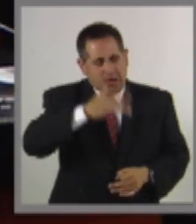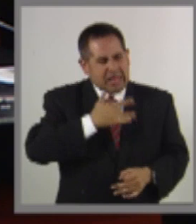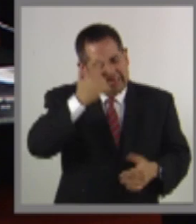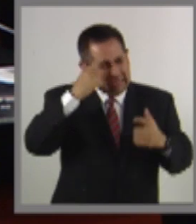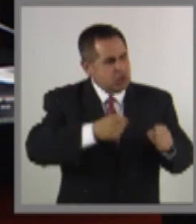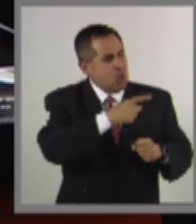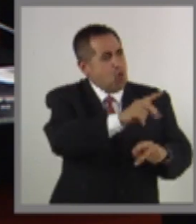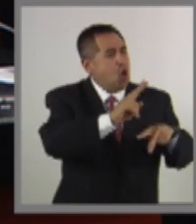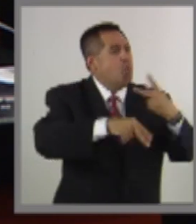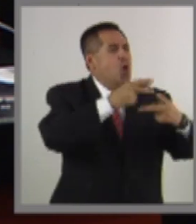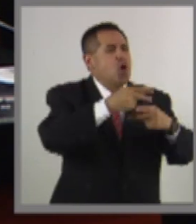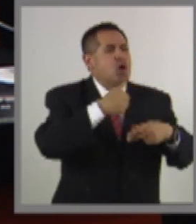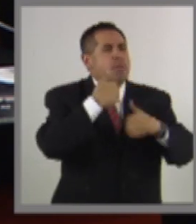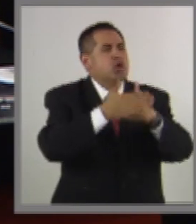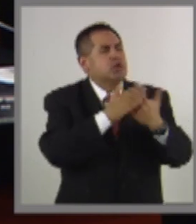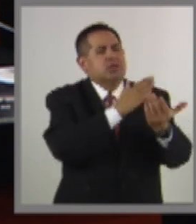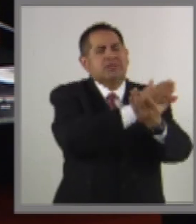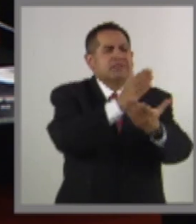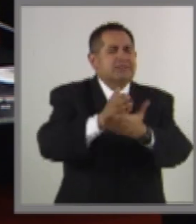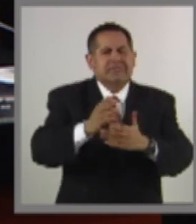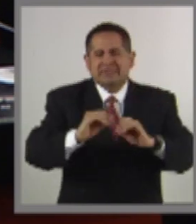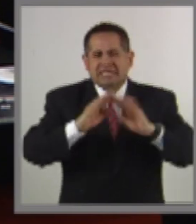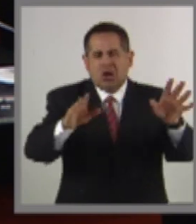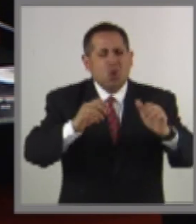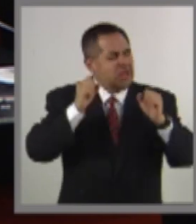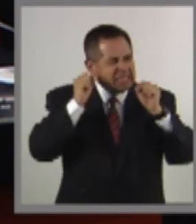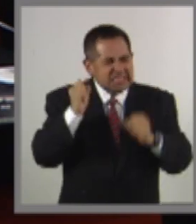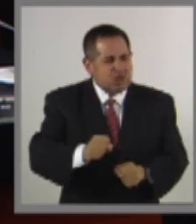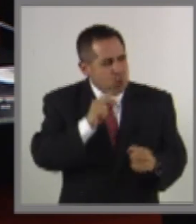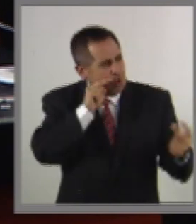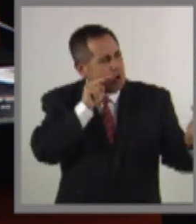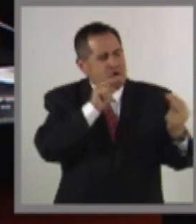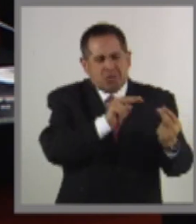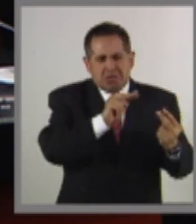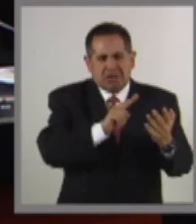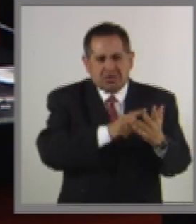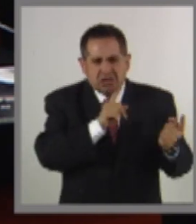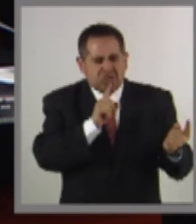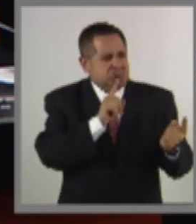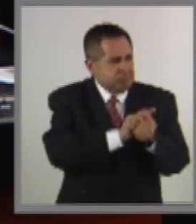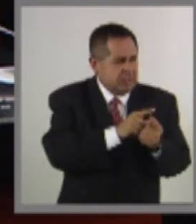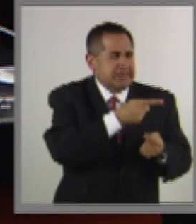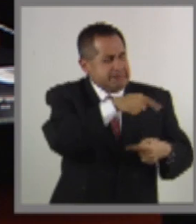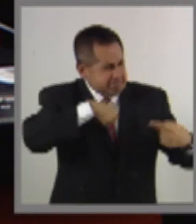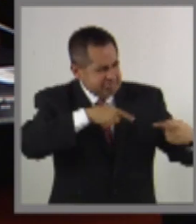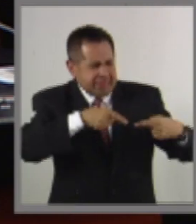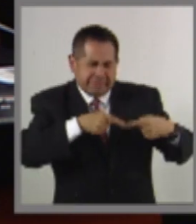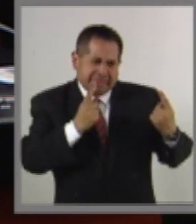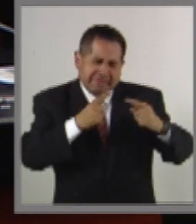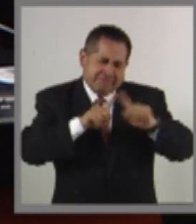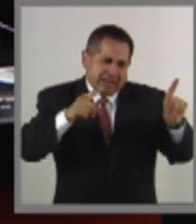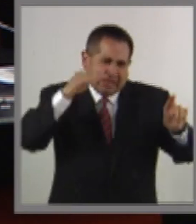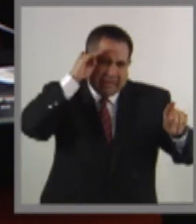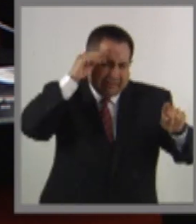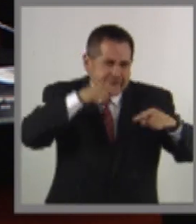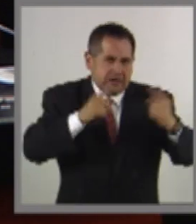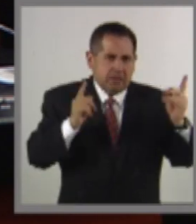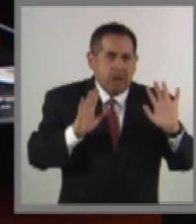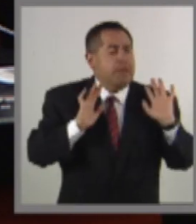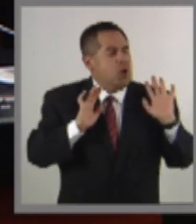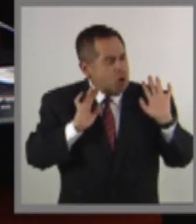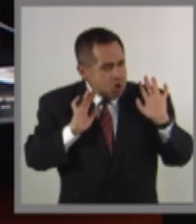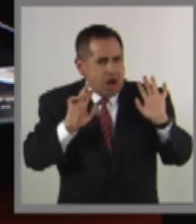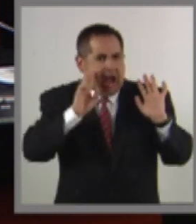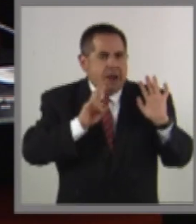vaya próximamente, nos vamos a volver a ver las caras, vamos a expresar nuestras diferencias. Estaremos y querremos